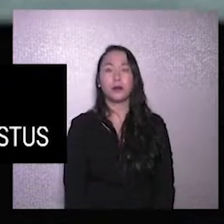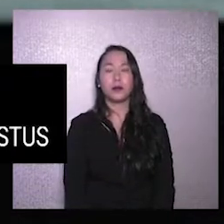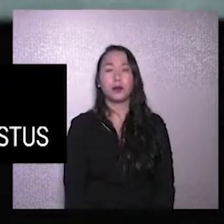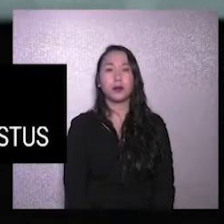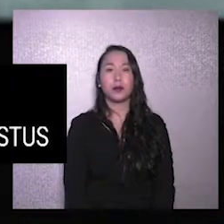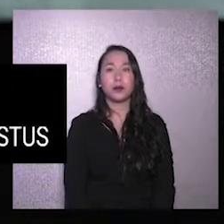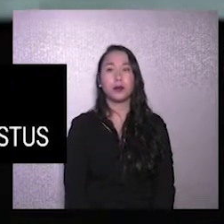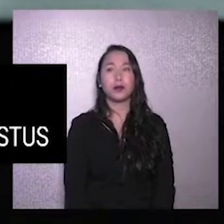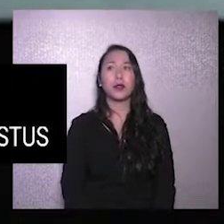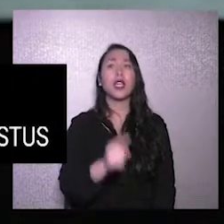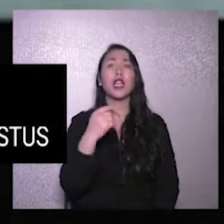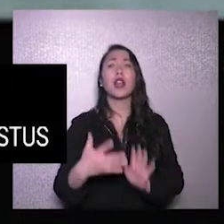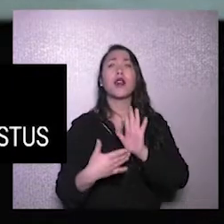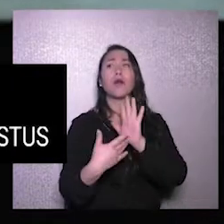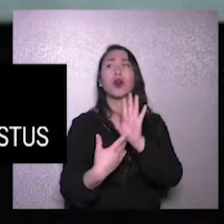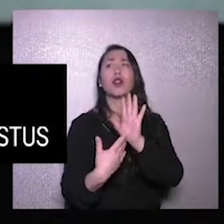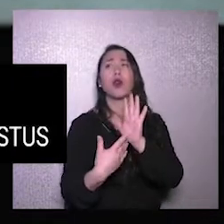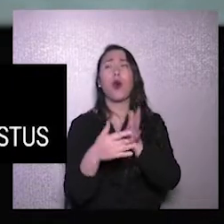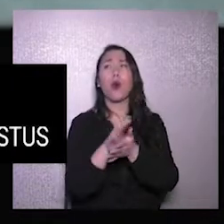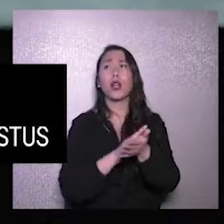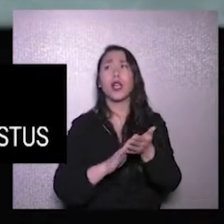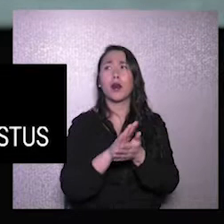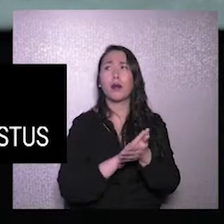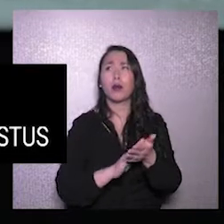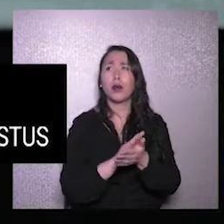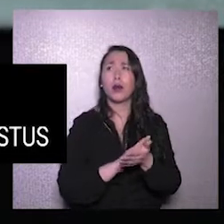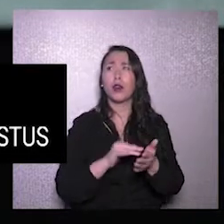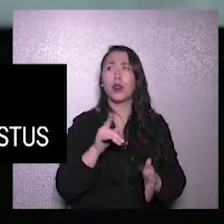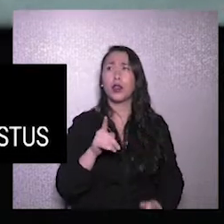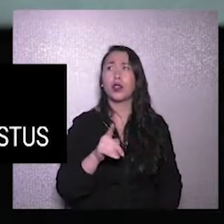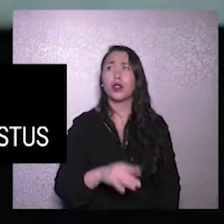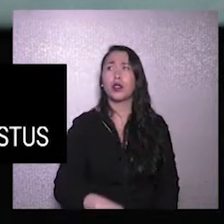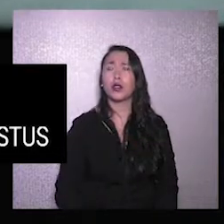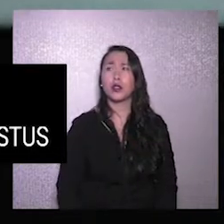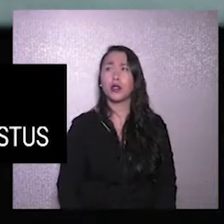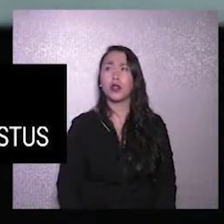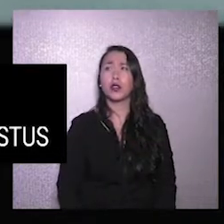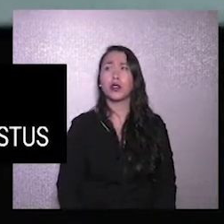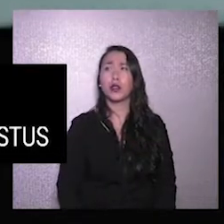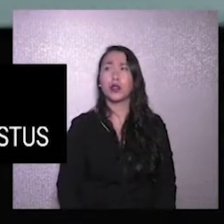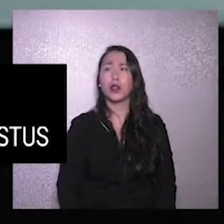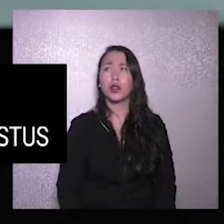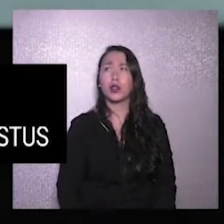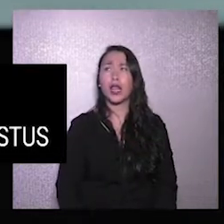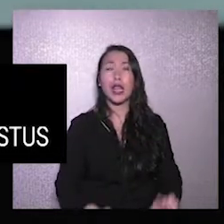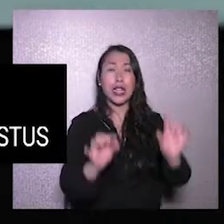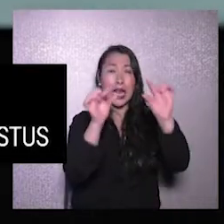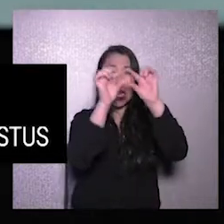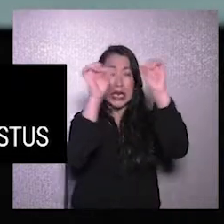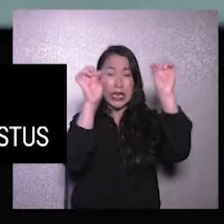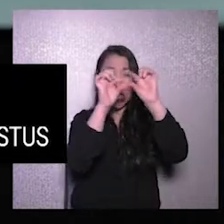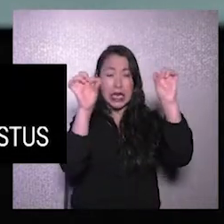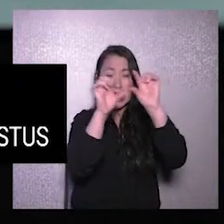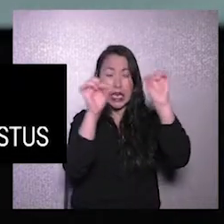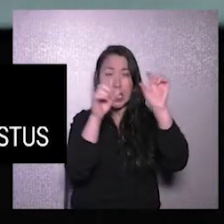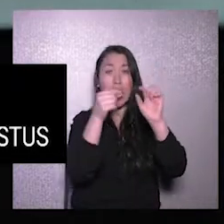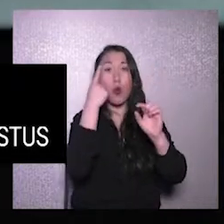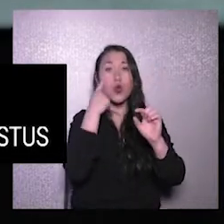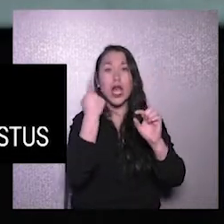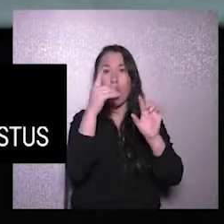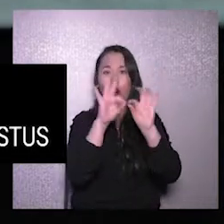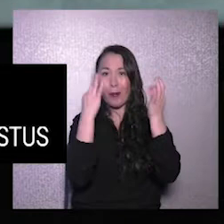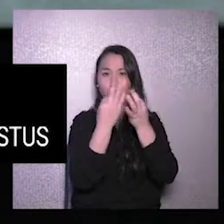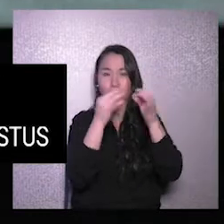Y aquí les muestro un ejemplo. Este es un actograma, ¿no es cierto?, donde aquí cada una de estas líneas es un día